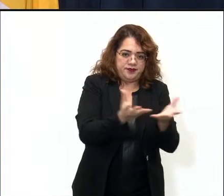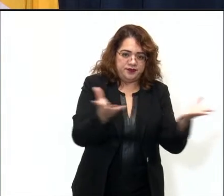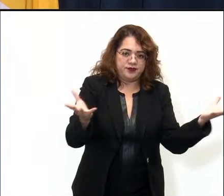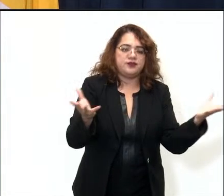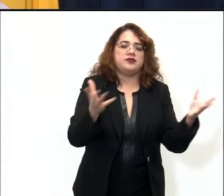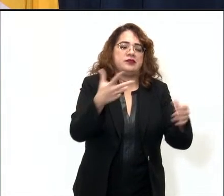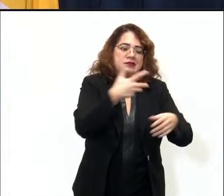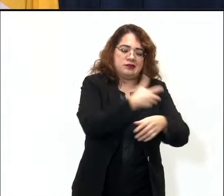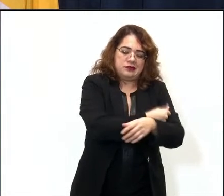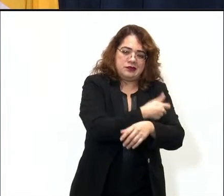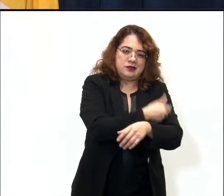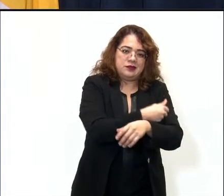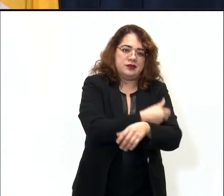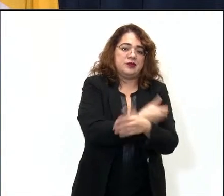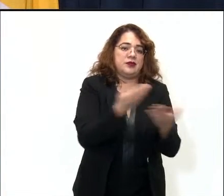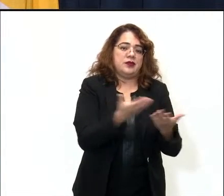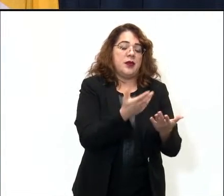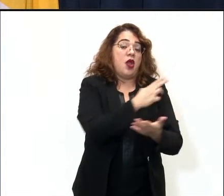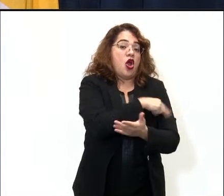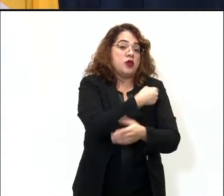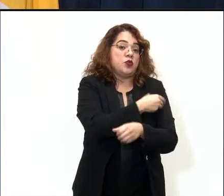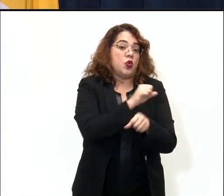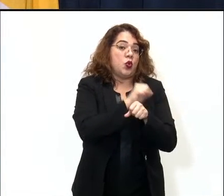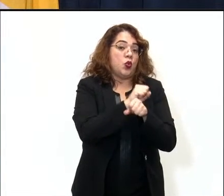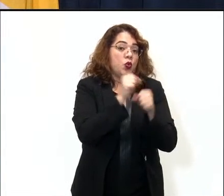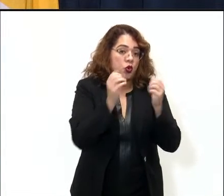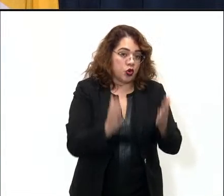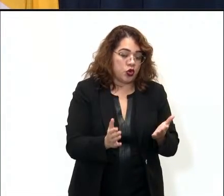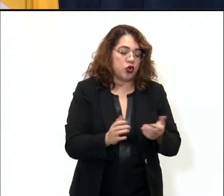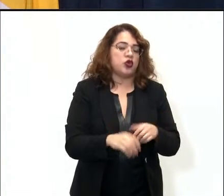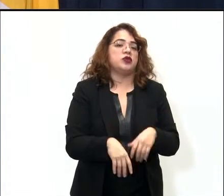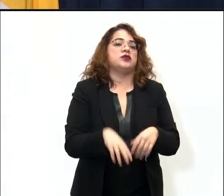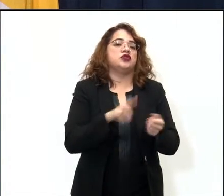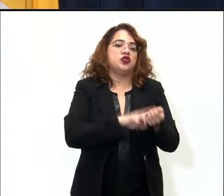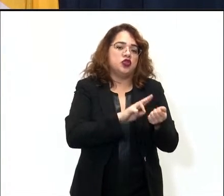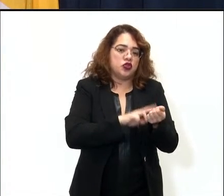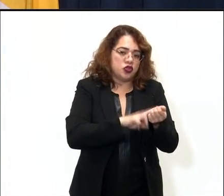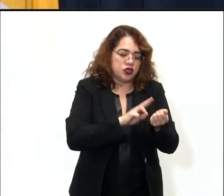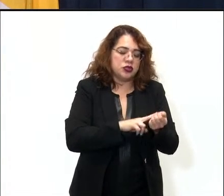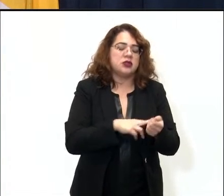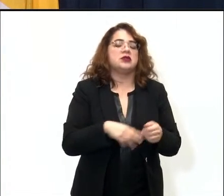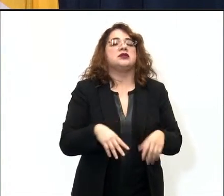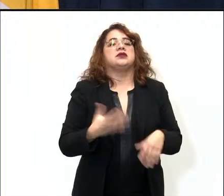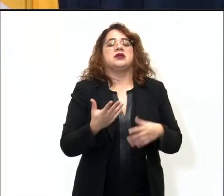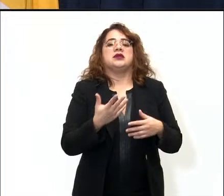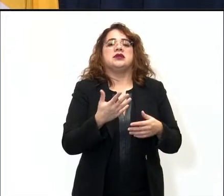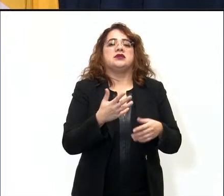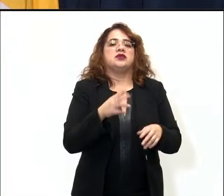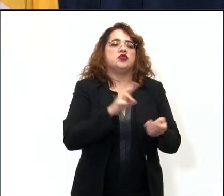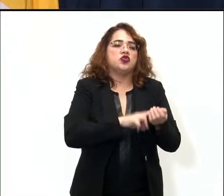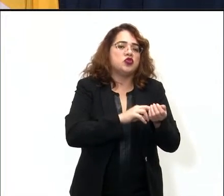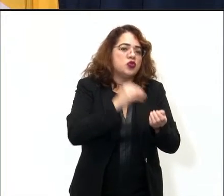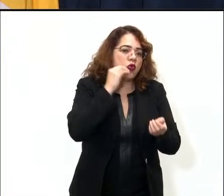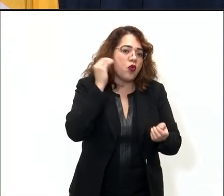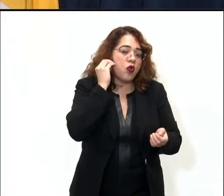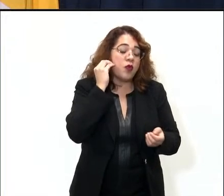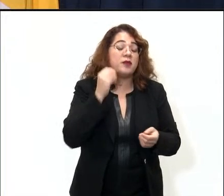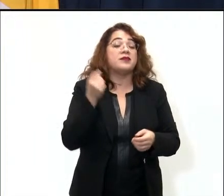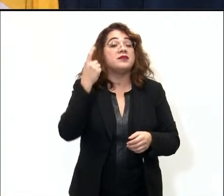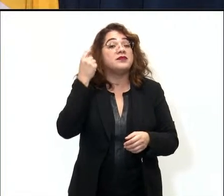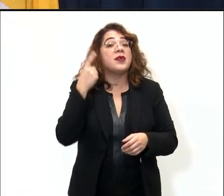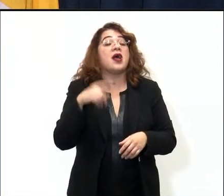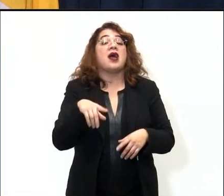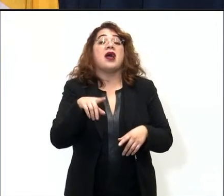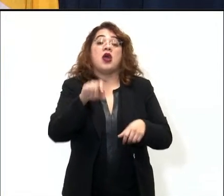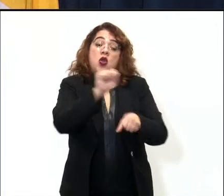el personal de nuestros hospitales de Long Beach. Recuerden, si esas personas trabajan en Long Beach, aunque